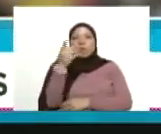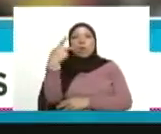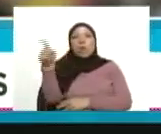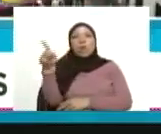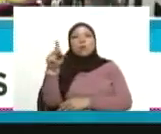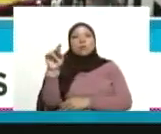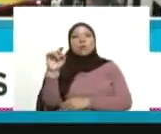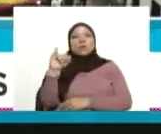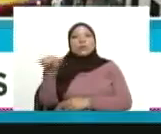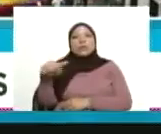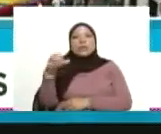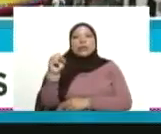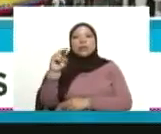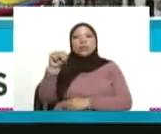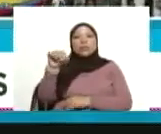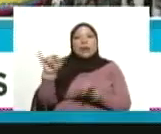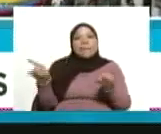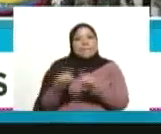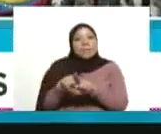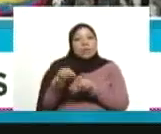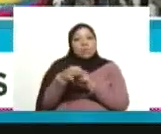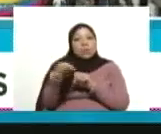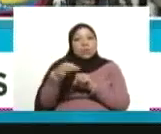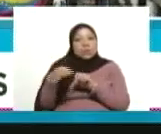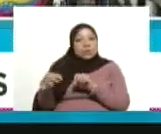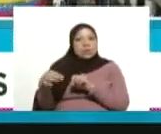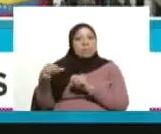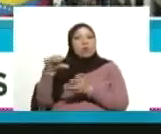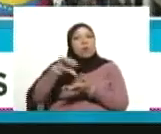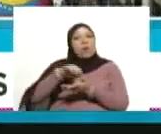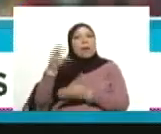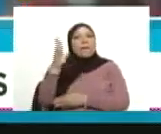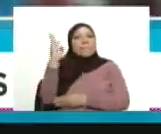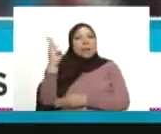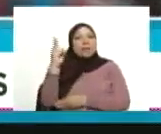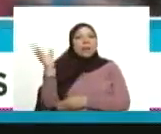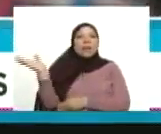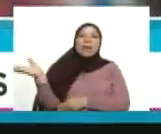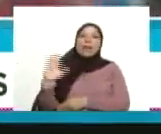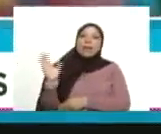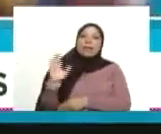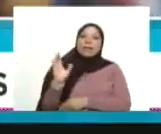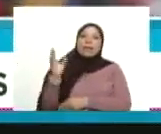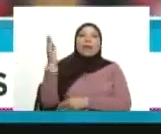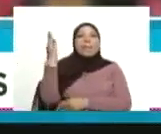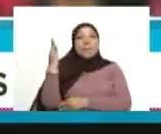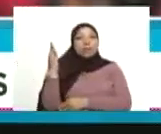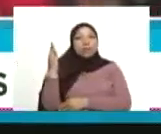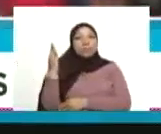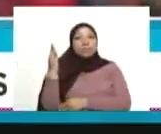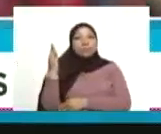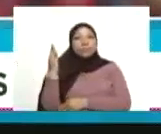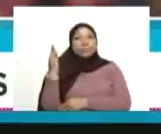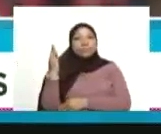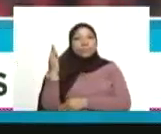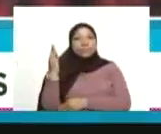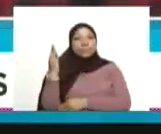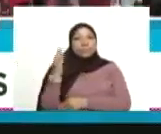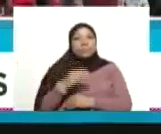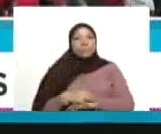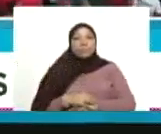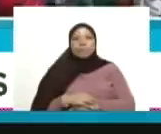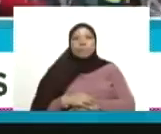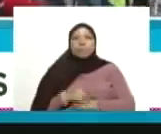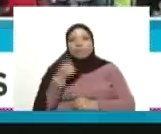San Silvestre, en el mismo municipio capital. En Caracas, La Pastora. Aquí estaba La Pastora.